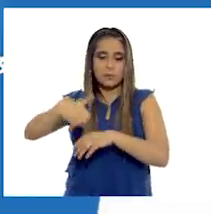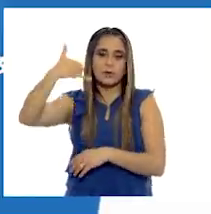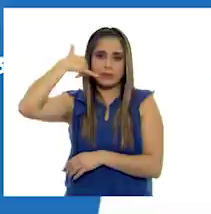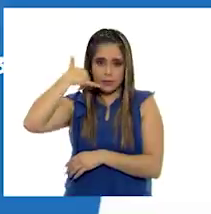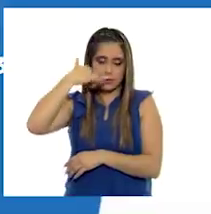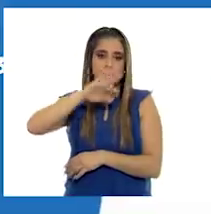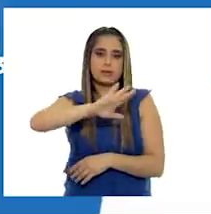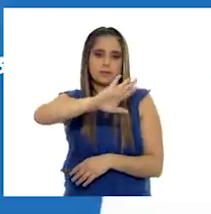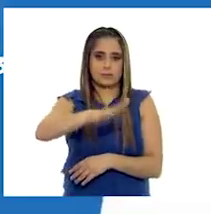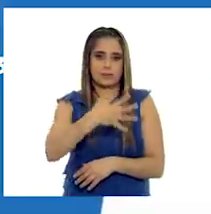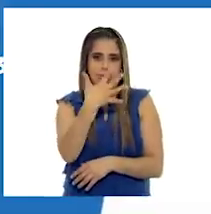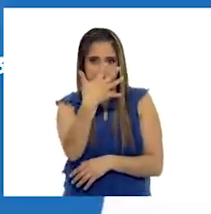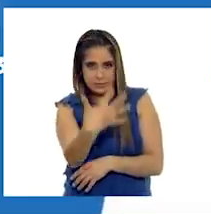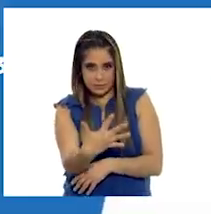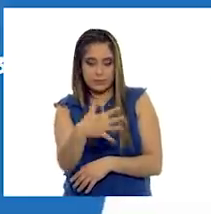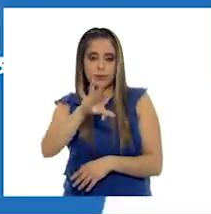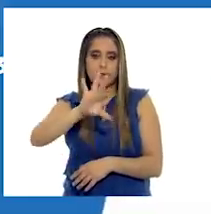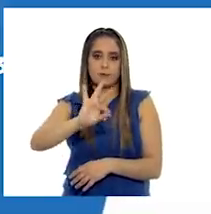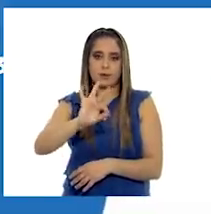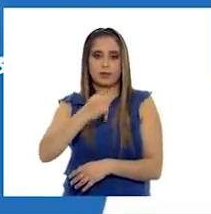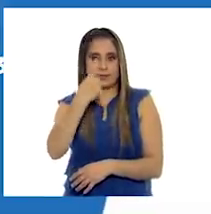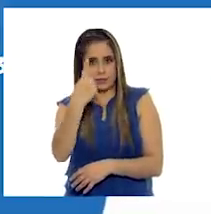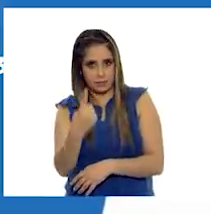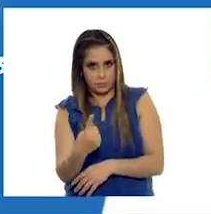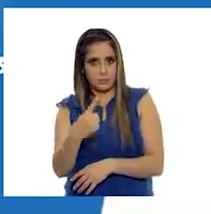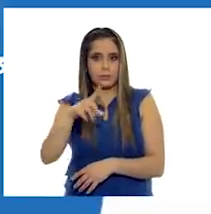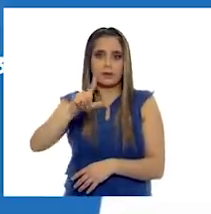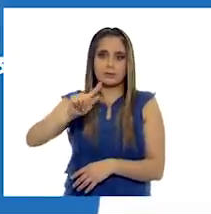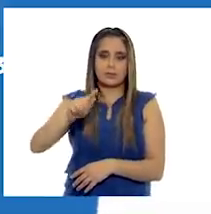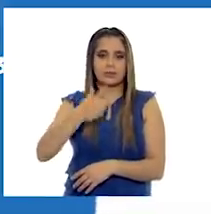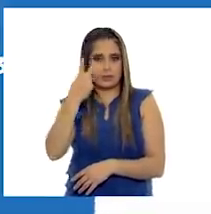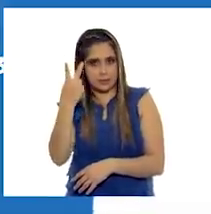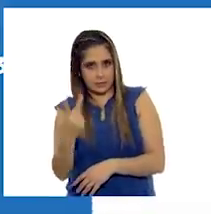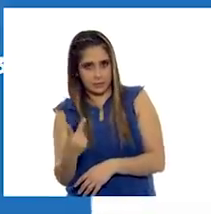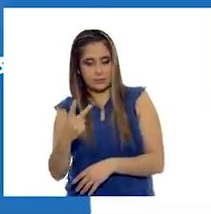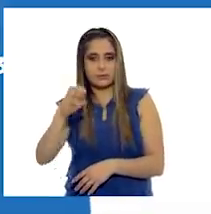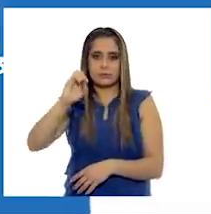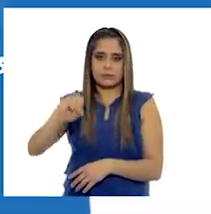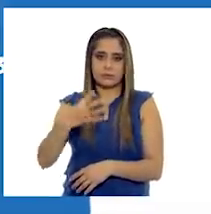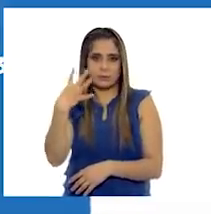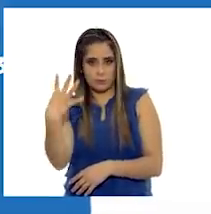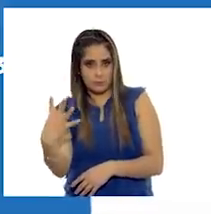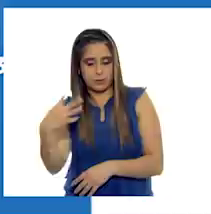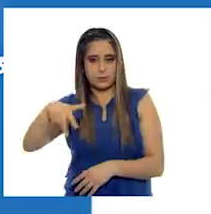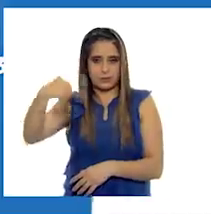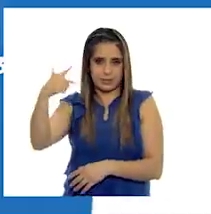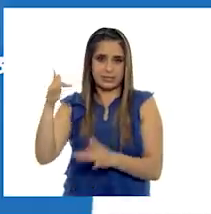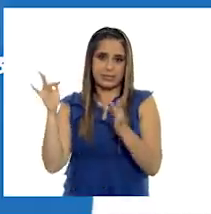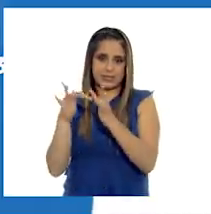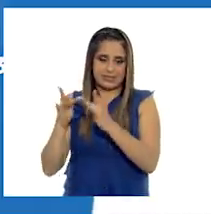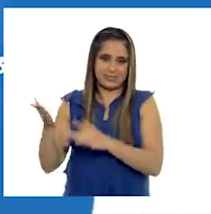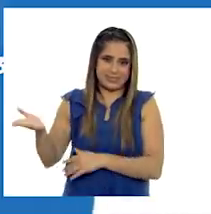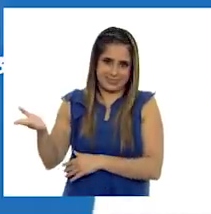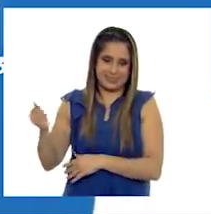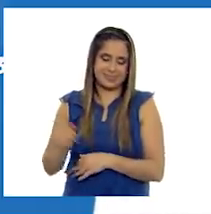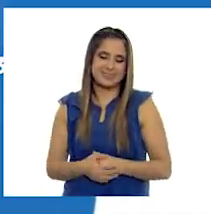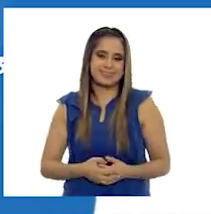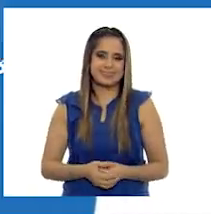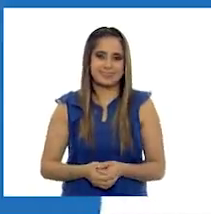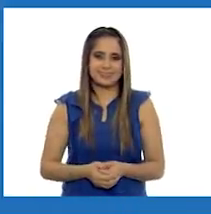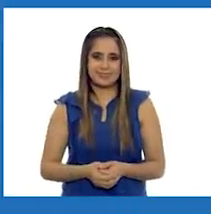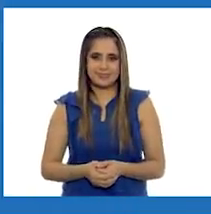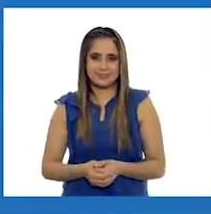teléfono 55 41 72 04 13. Son 100